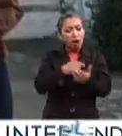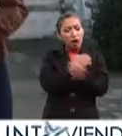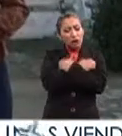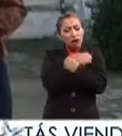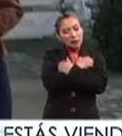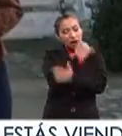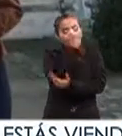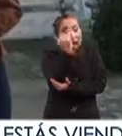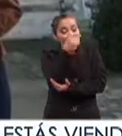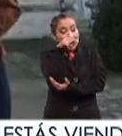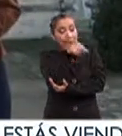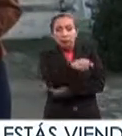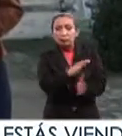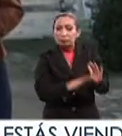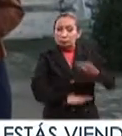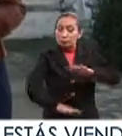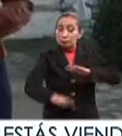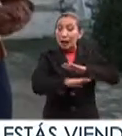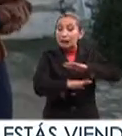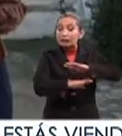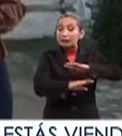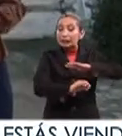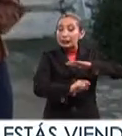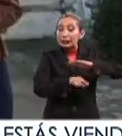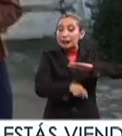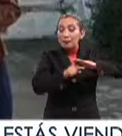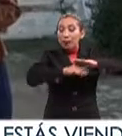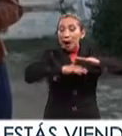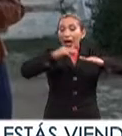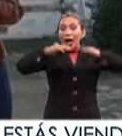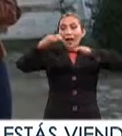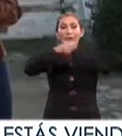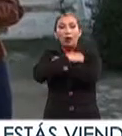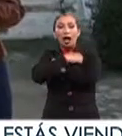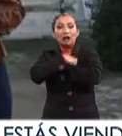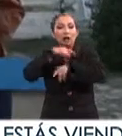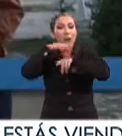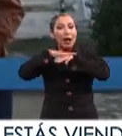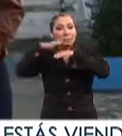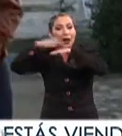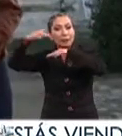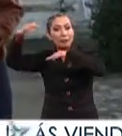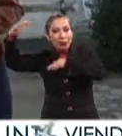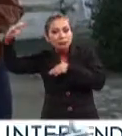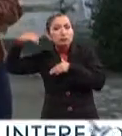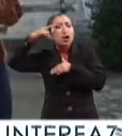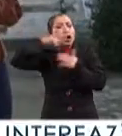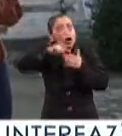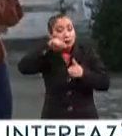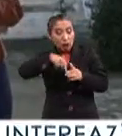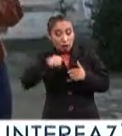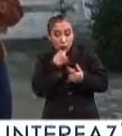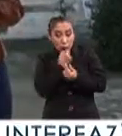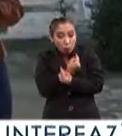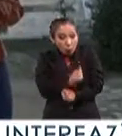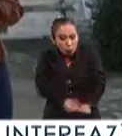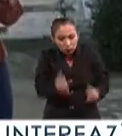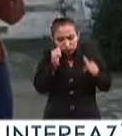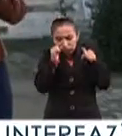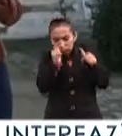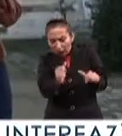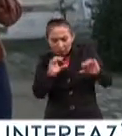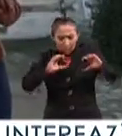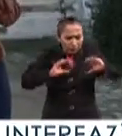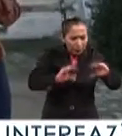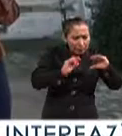educación preescolar es la base de la educación que sigue. Entonces yo creo que si desde un inicio nos enfocamos